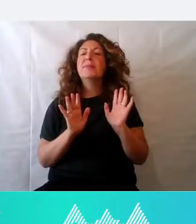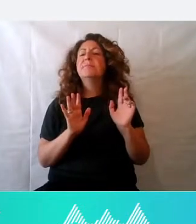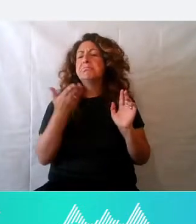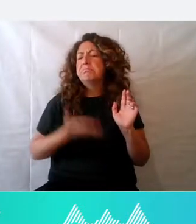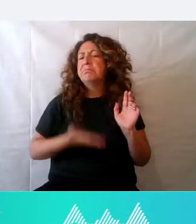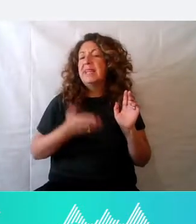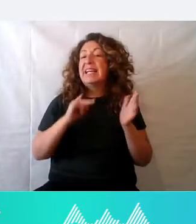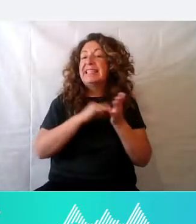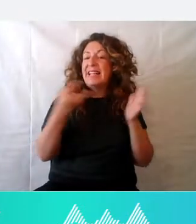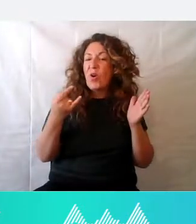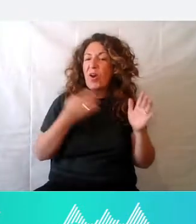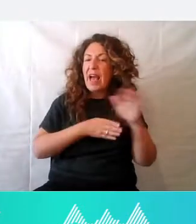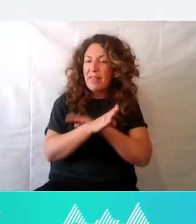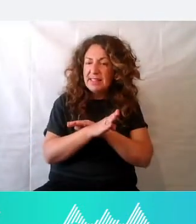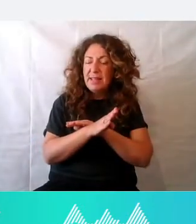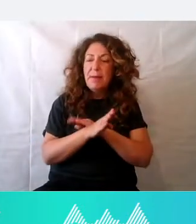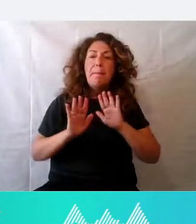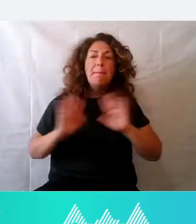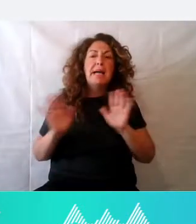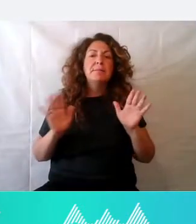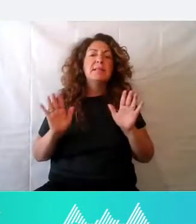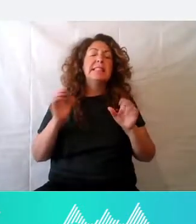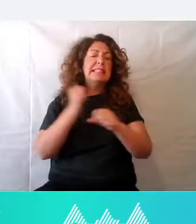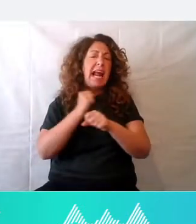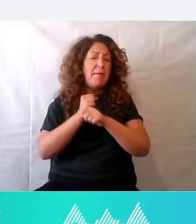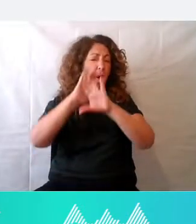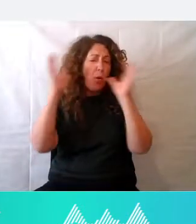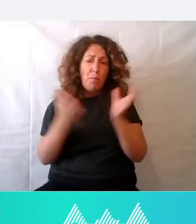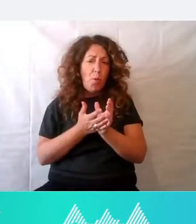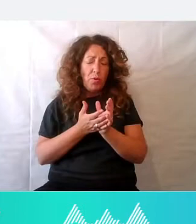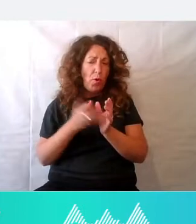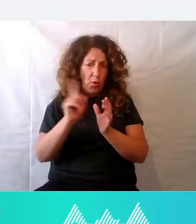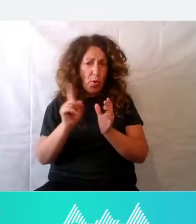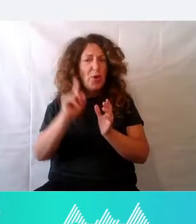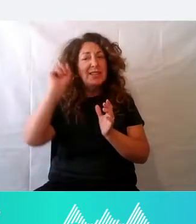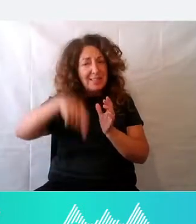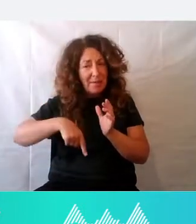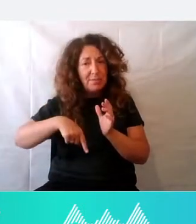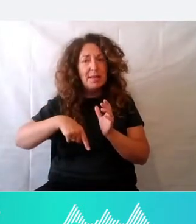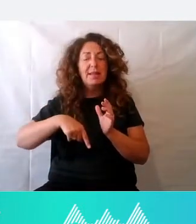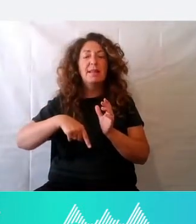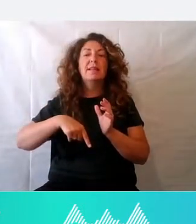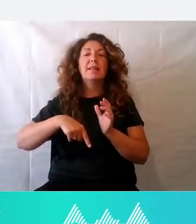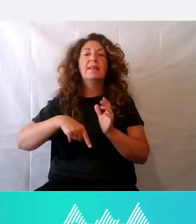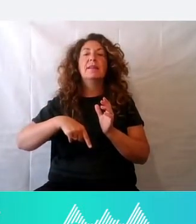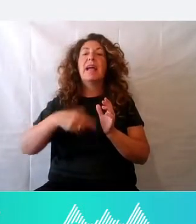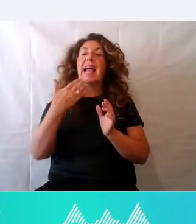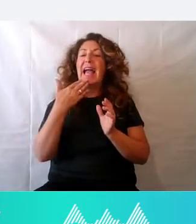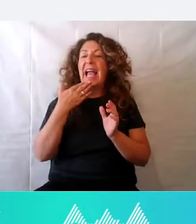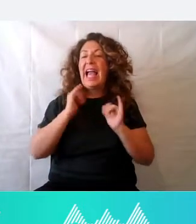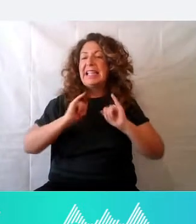accesible no solamente en el mundo del trabajo para las personas con discapacidad sino también potenciar el entretenimiento y el ocio de